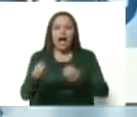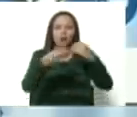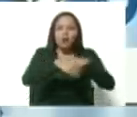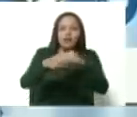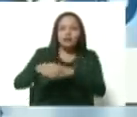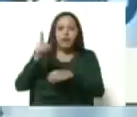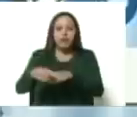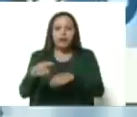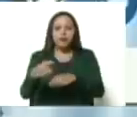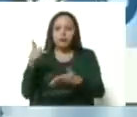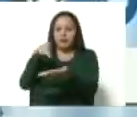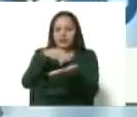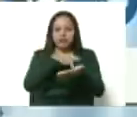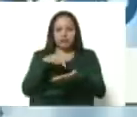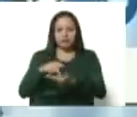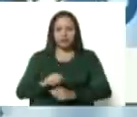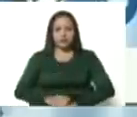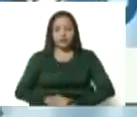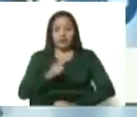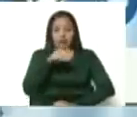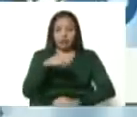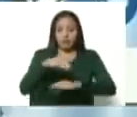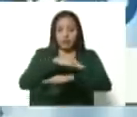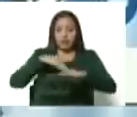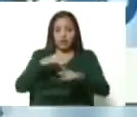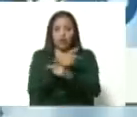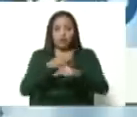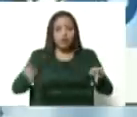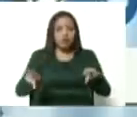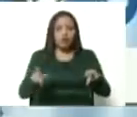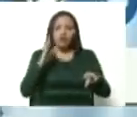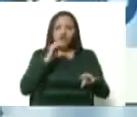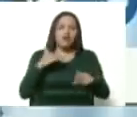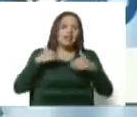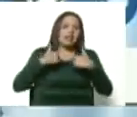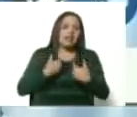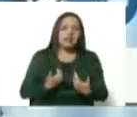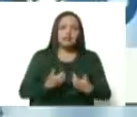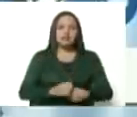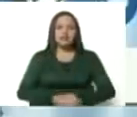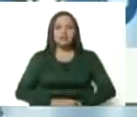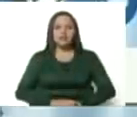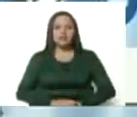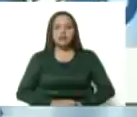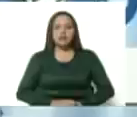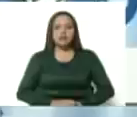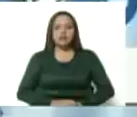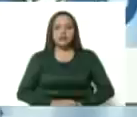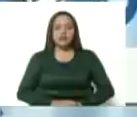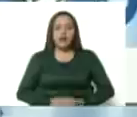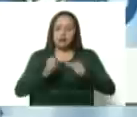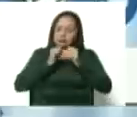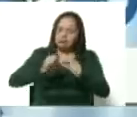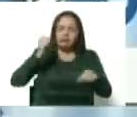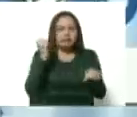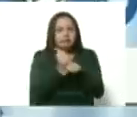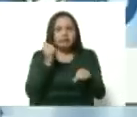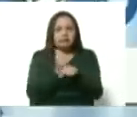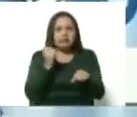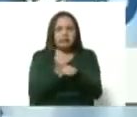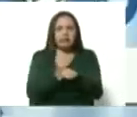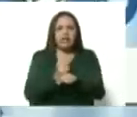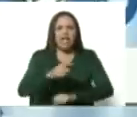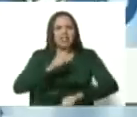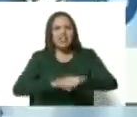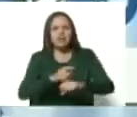observar, este Ministerio Público no descansa, para, en medio de tanta